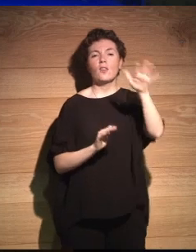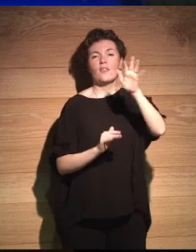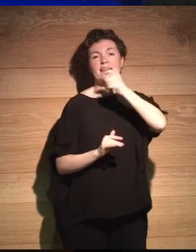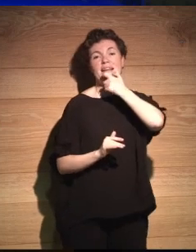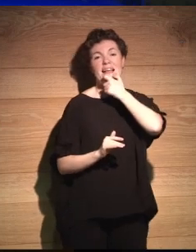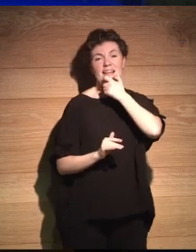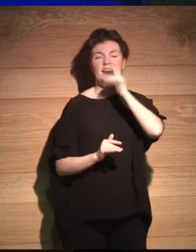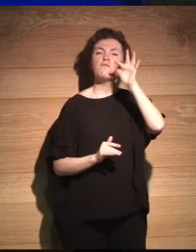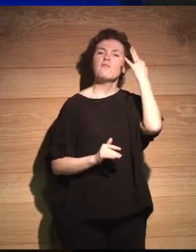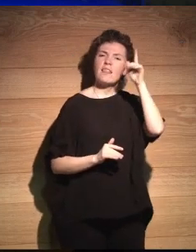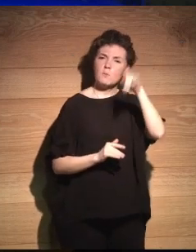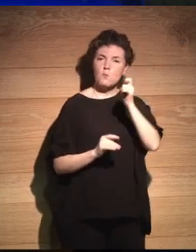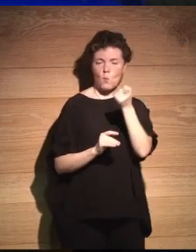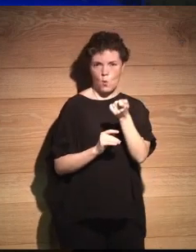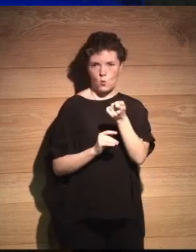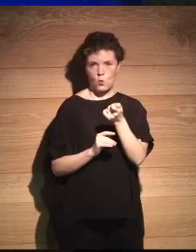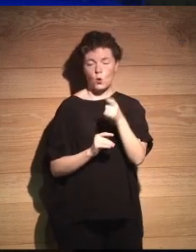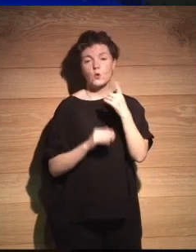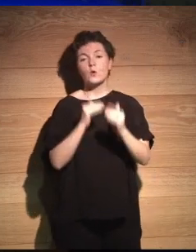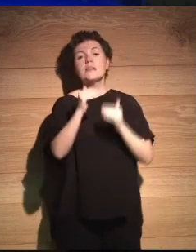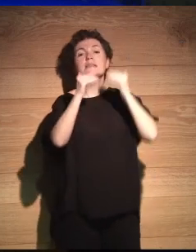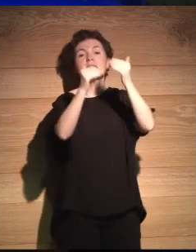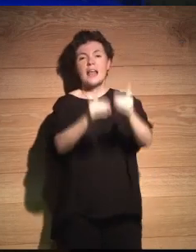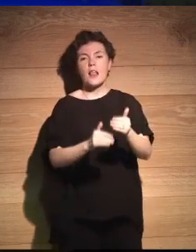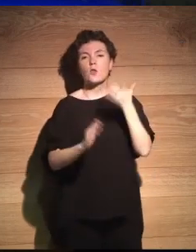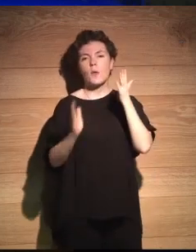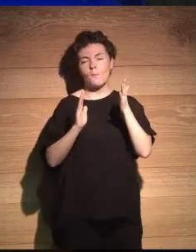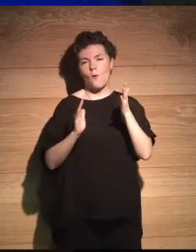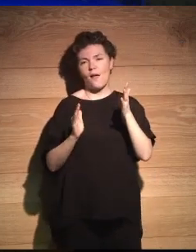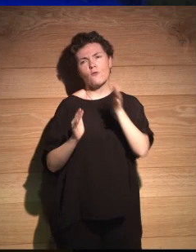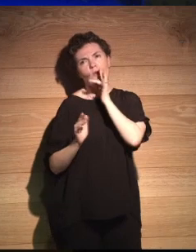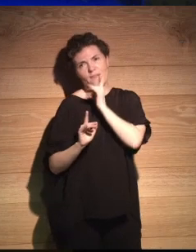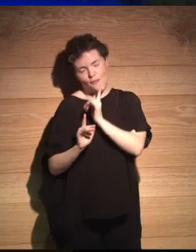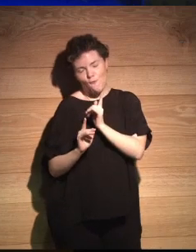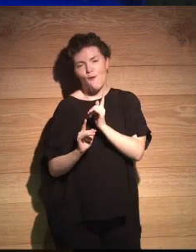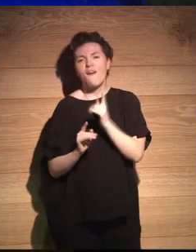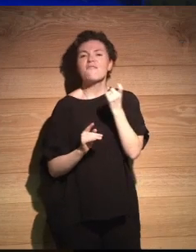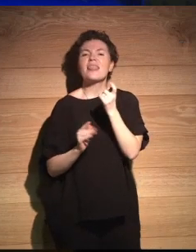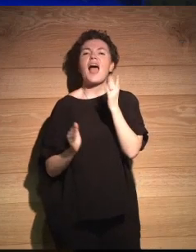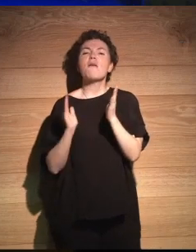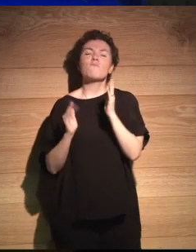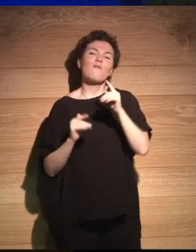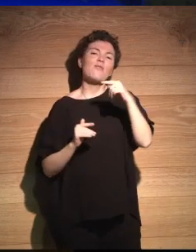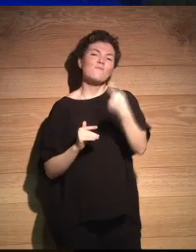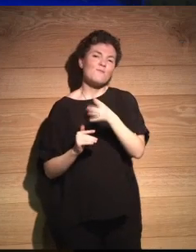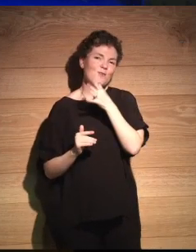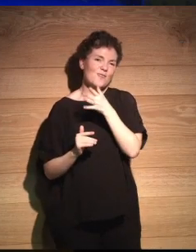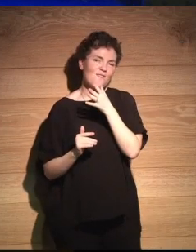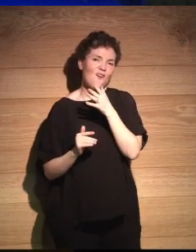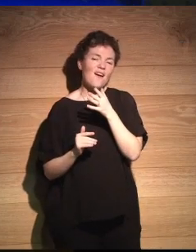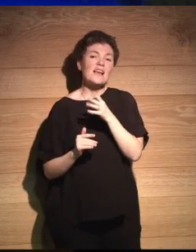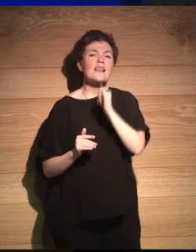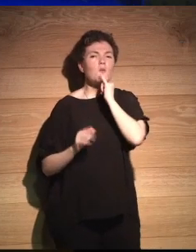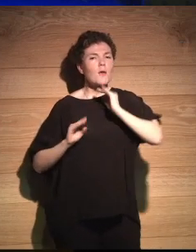Inglaterra y en Francia también un poco, y doy un salto a la época después, todavía no, doy un salto a la época después, porque ese don de lenguas